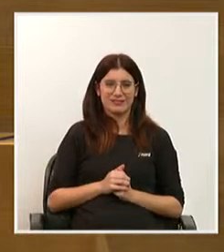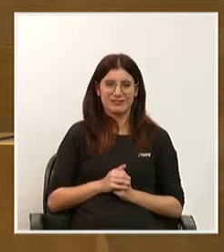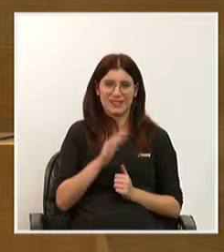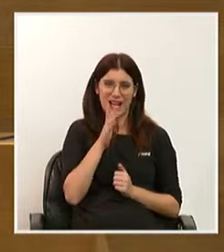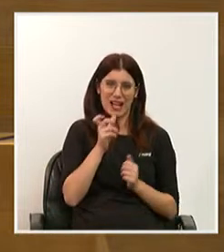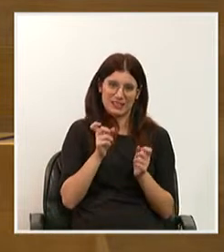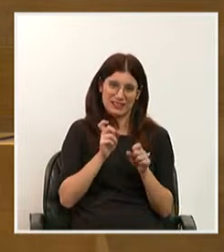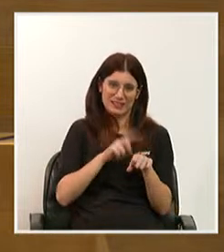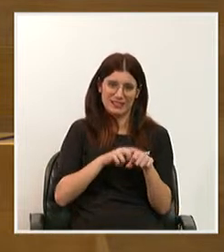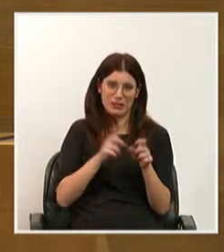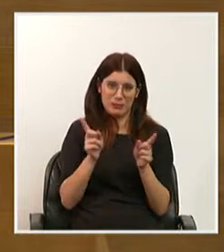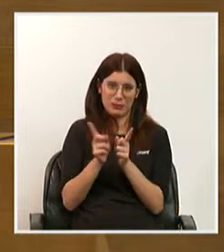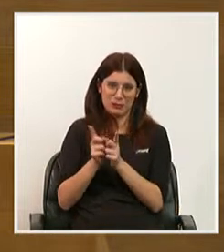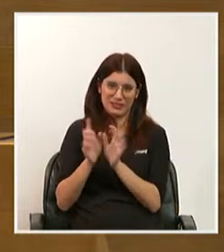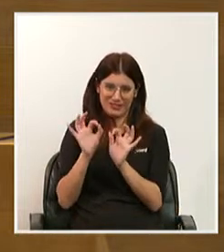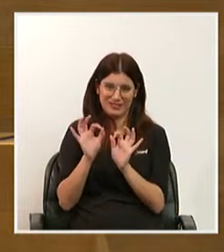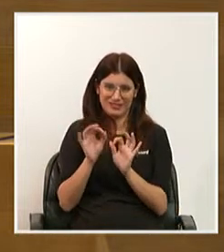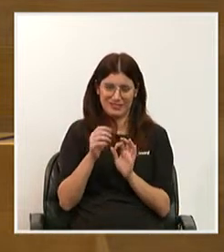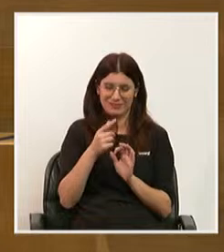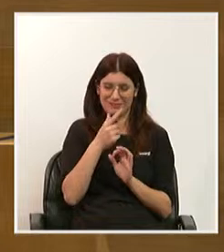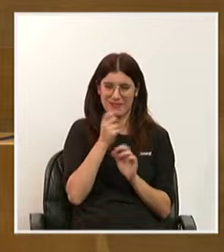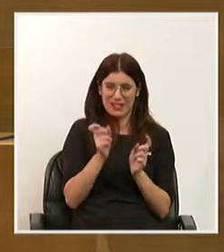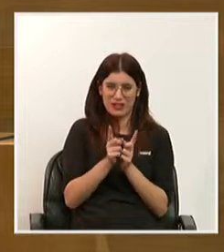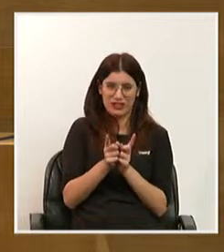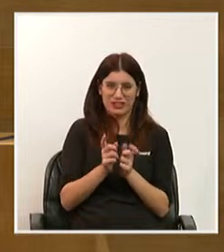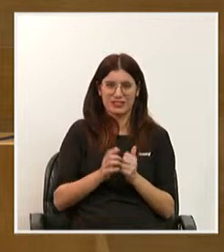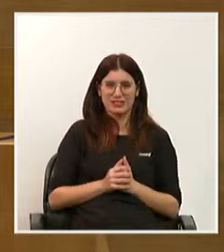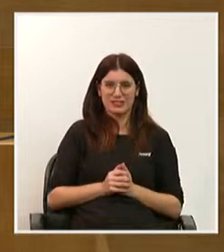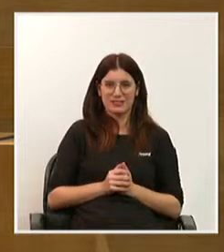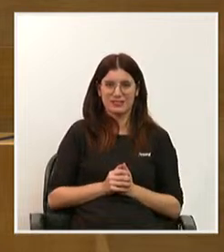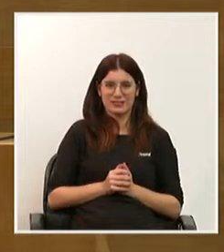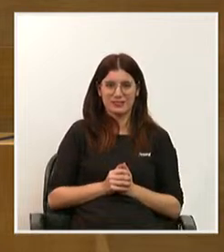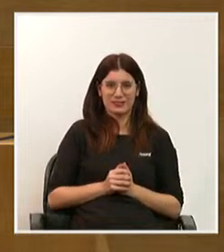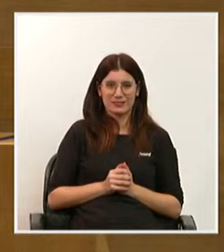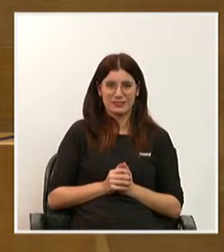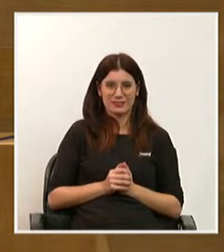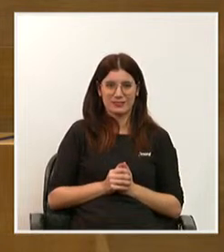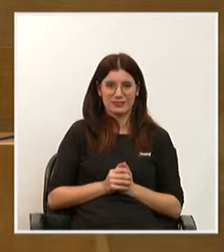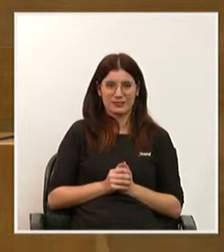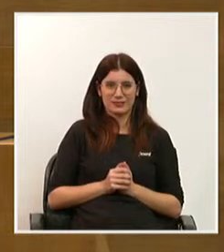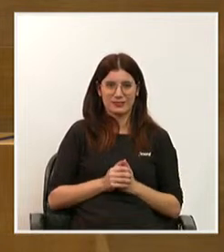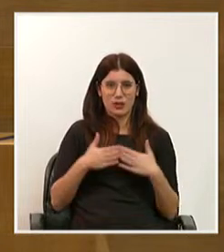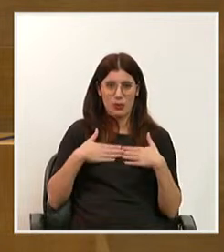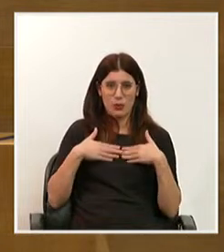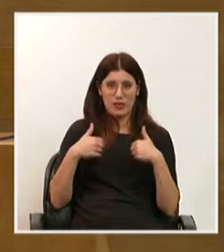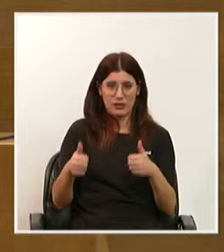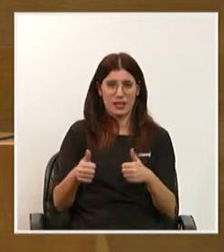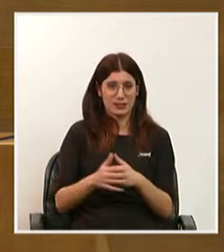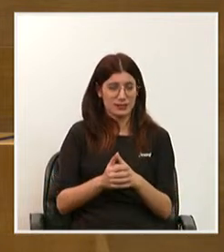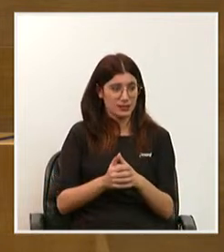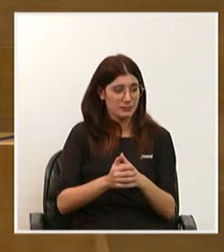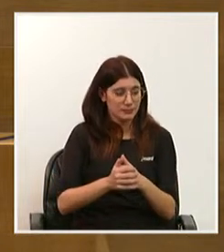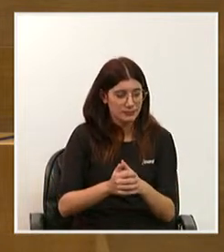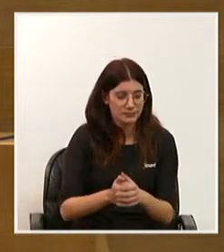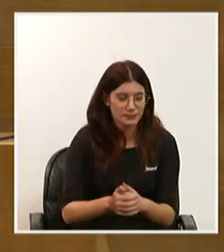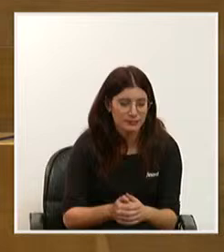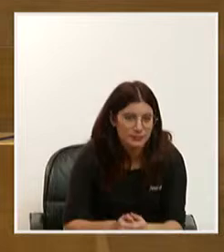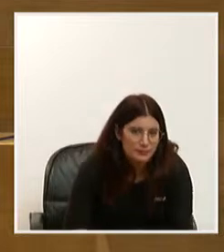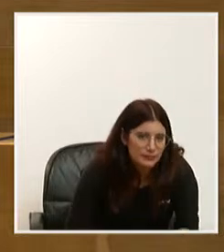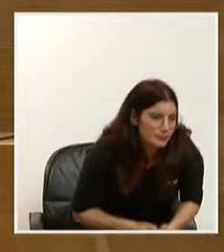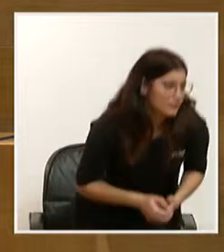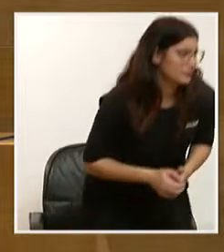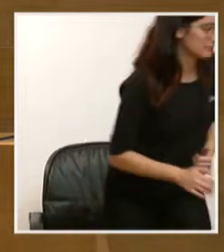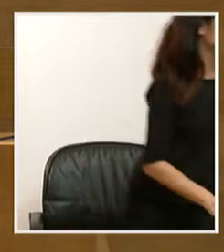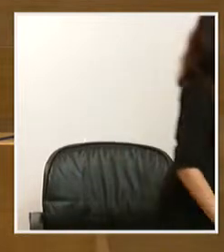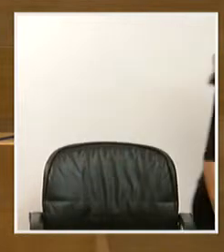tiempos un segundo Cuando quiera Vale gracias presidenta buenos días a todos los